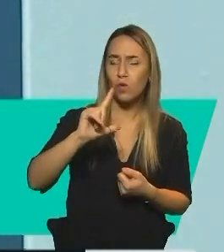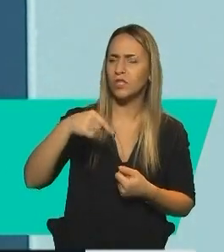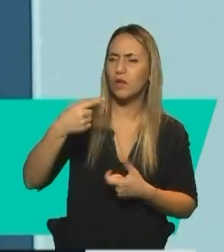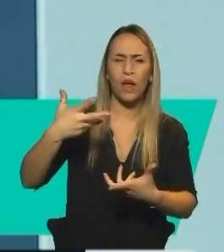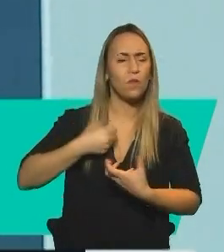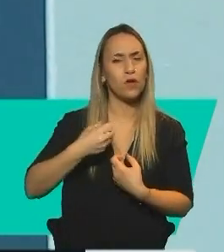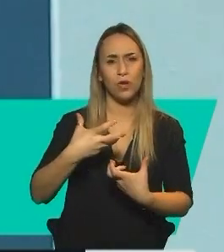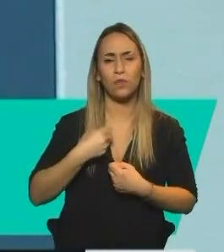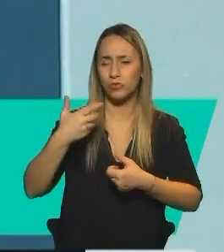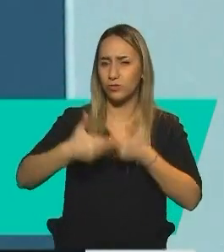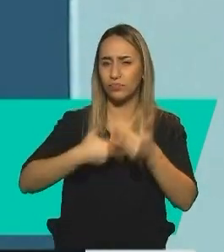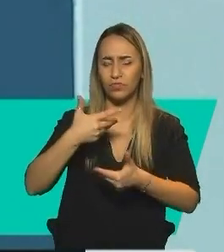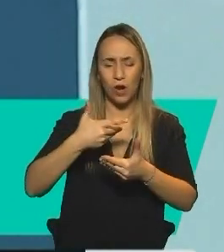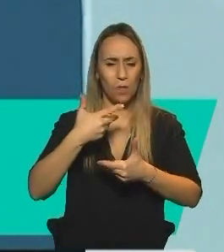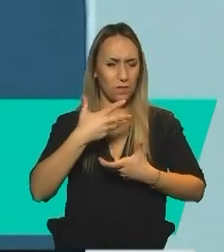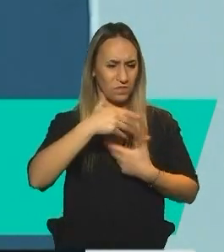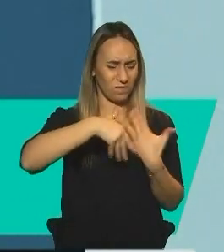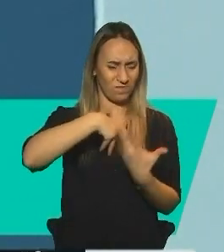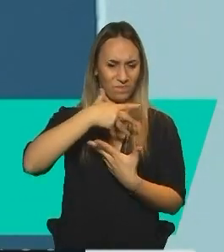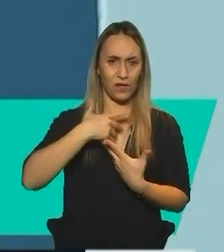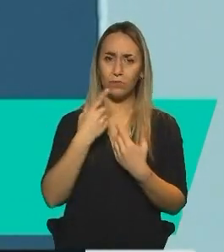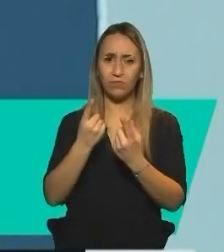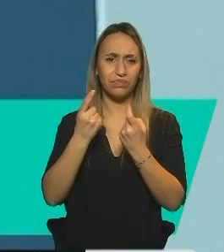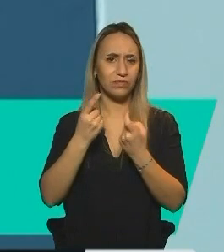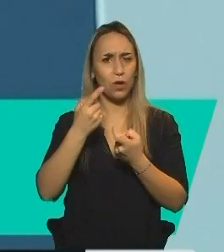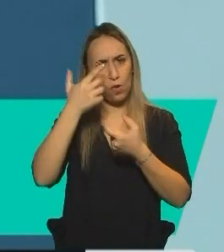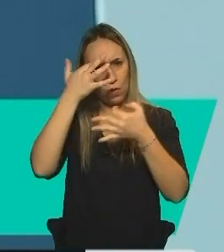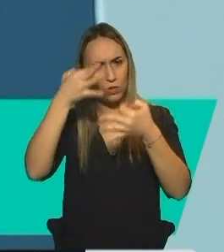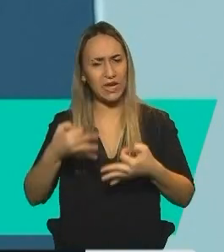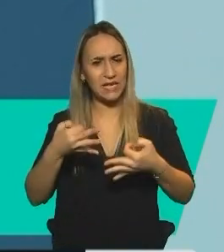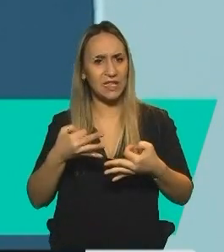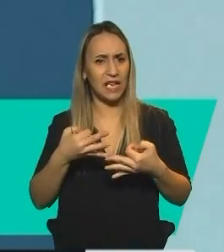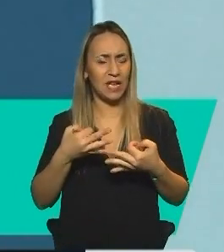que se entremezcla con la sensación de injusticia e impunidad